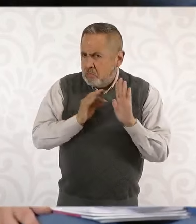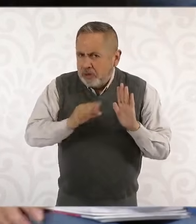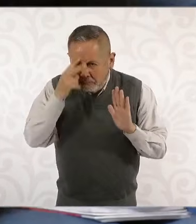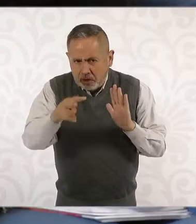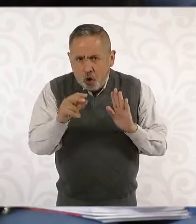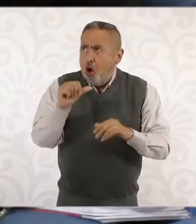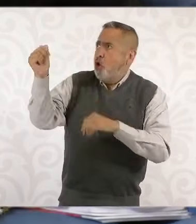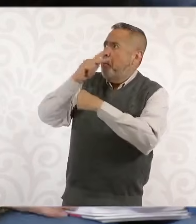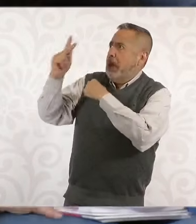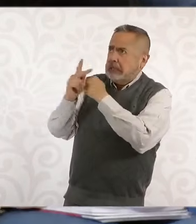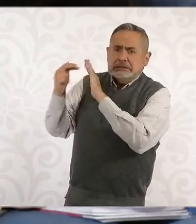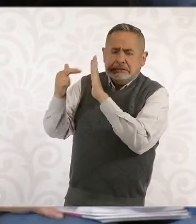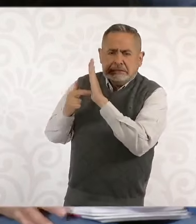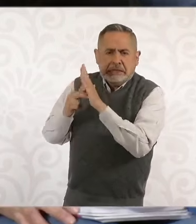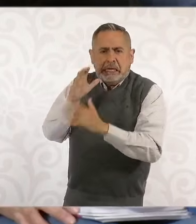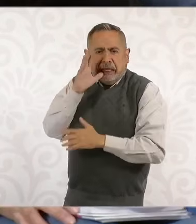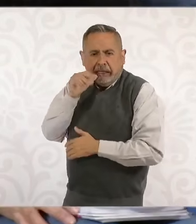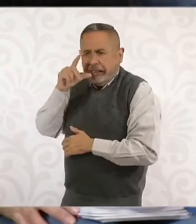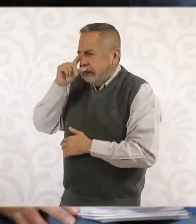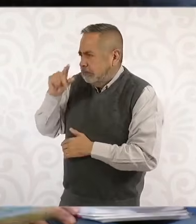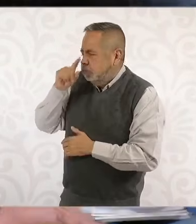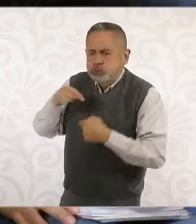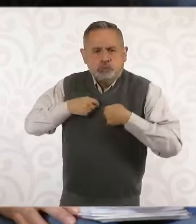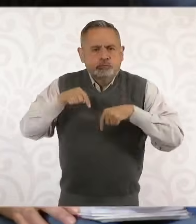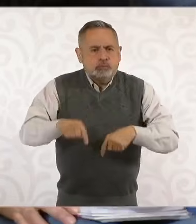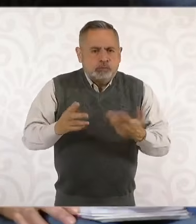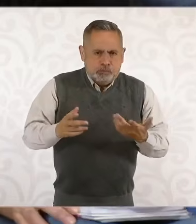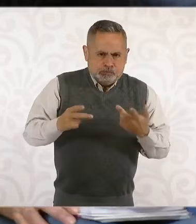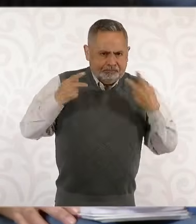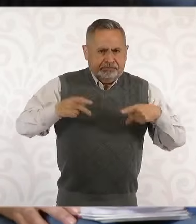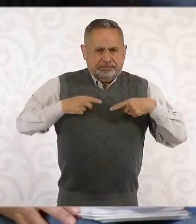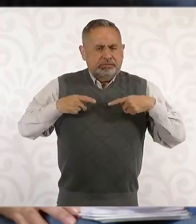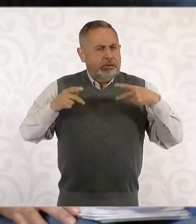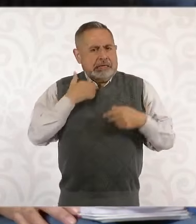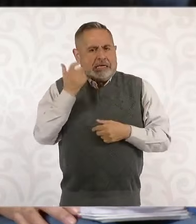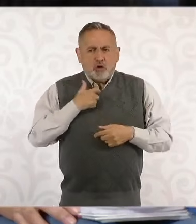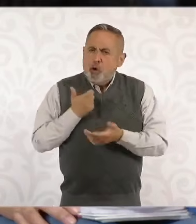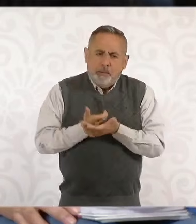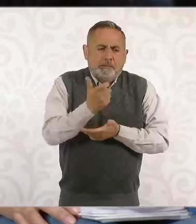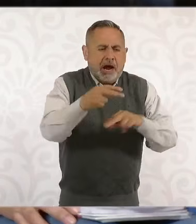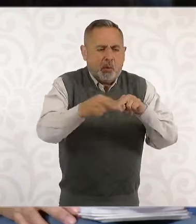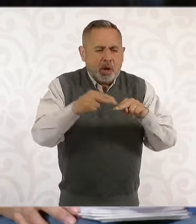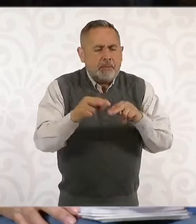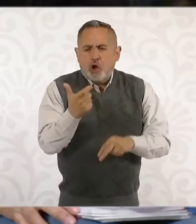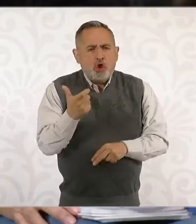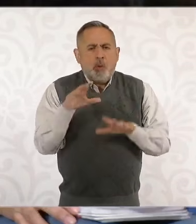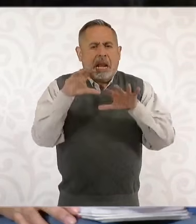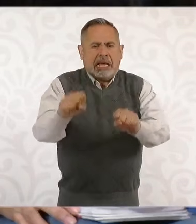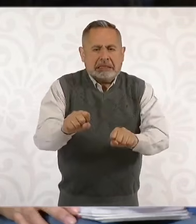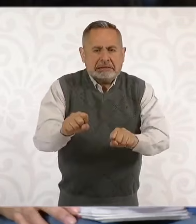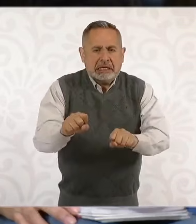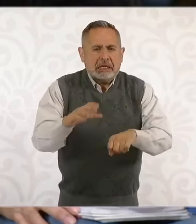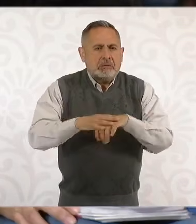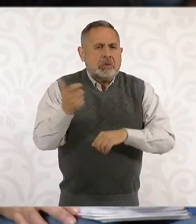intento se ha hecho en otros países y no se ha logrado, en detrimento de los espectadores, de quienes queremos pagar un boleto, pero no nos alcanza por la famosa